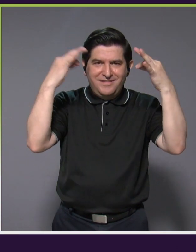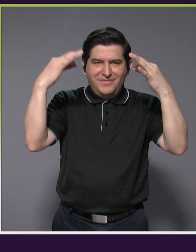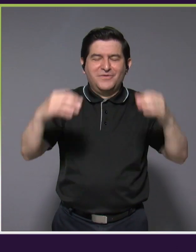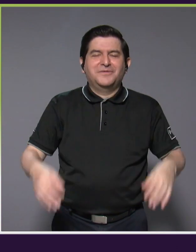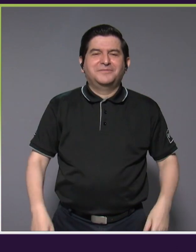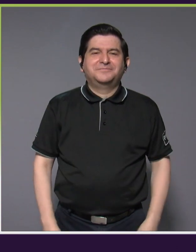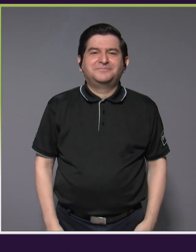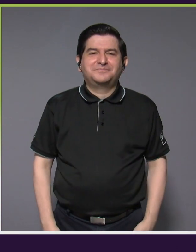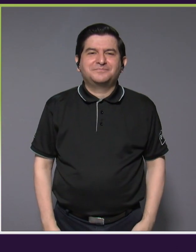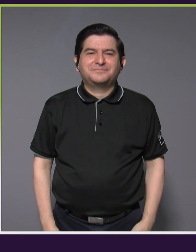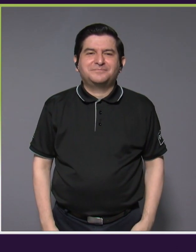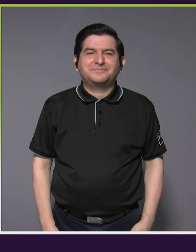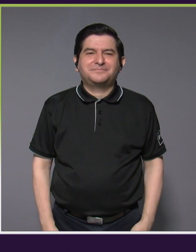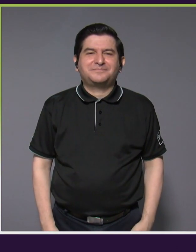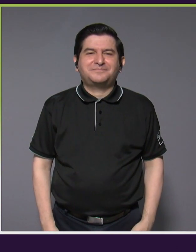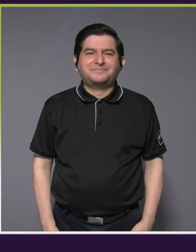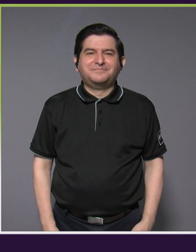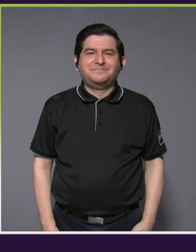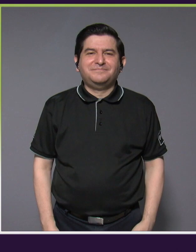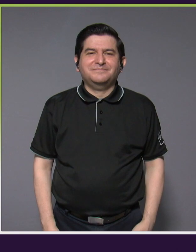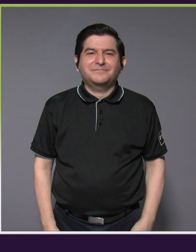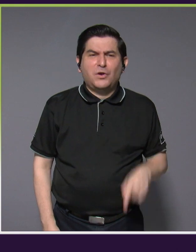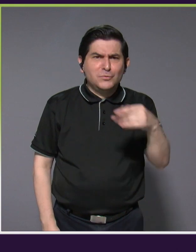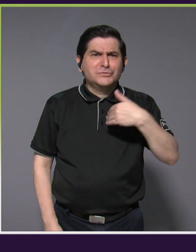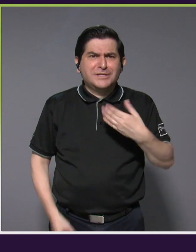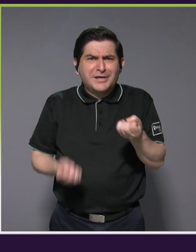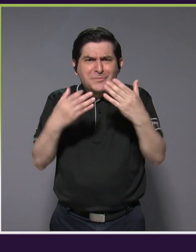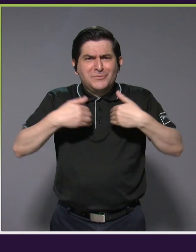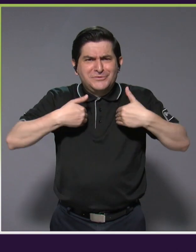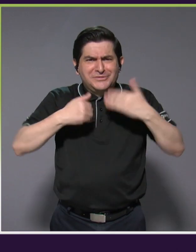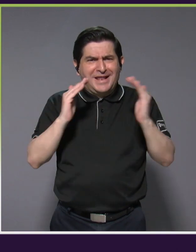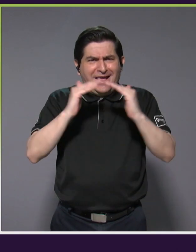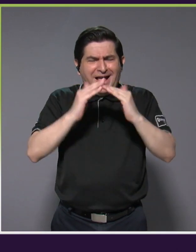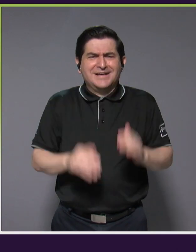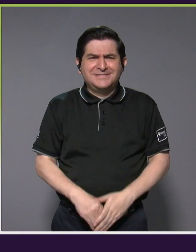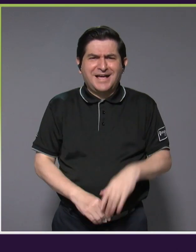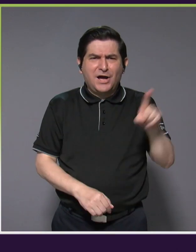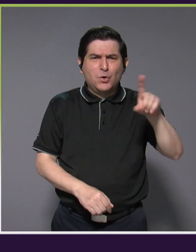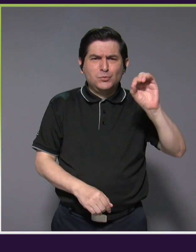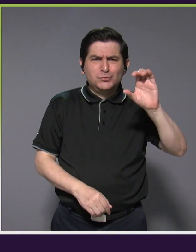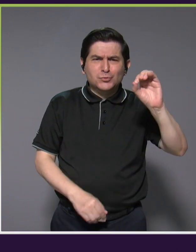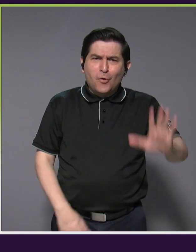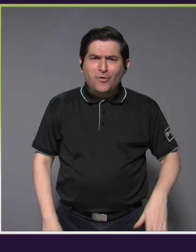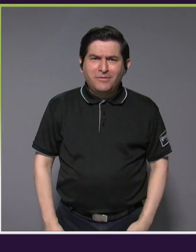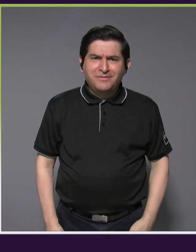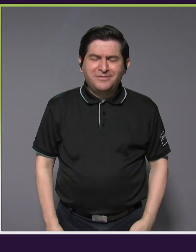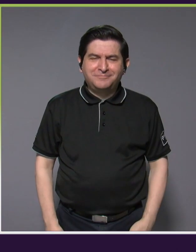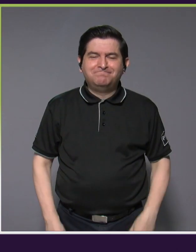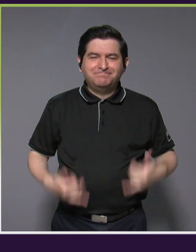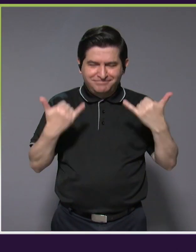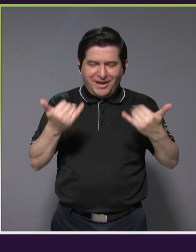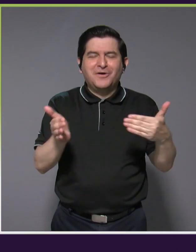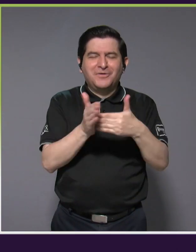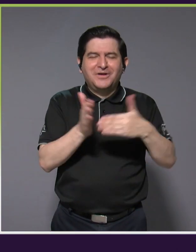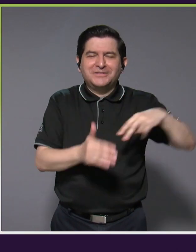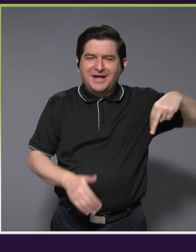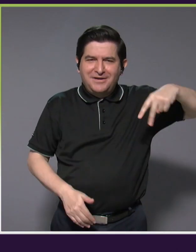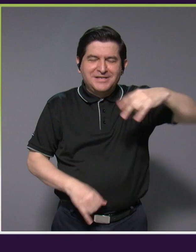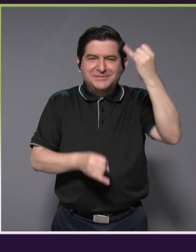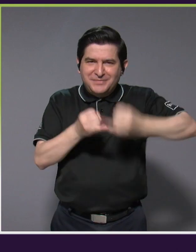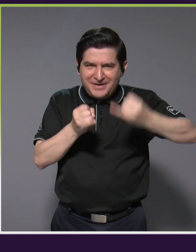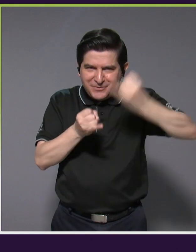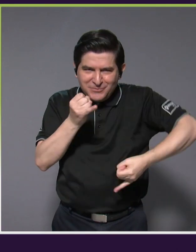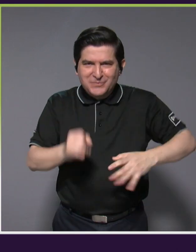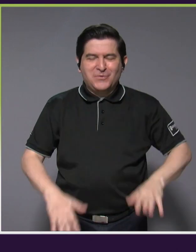gato. ¿Cuántos perros? Sí, pero tiene un zoológico en la casa. Ok, muy bien. Caminando, caminando. Último.